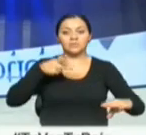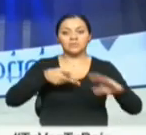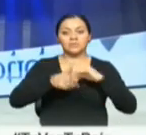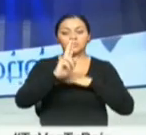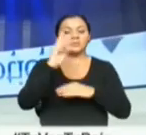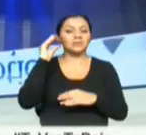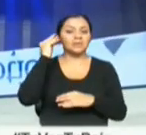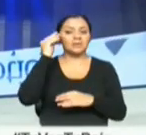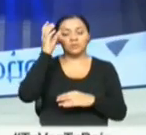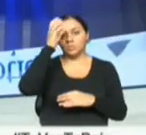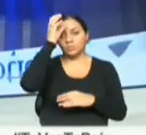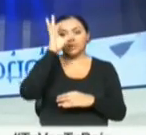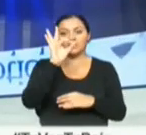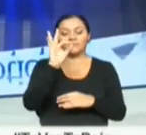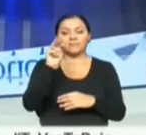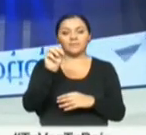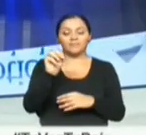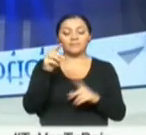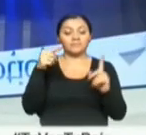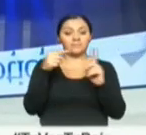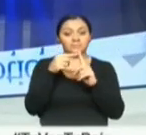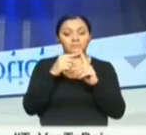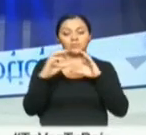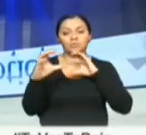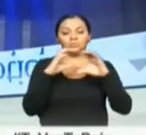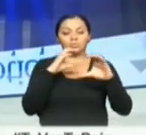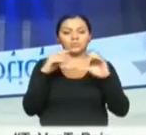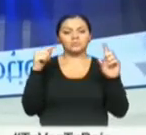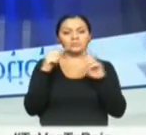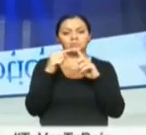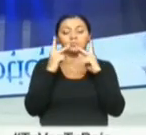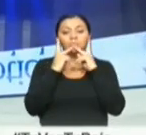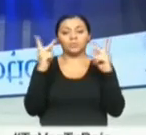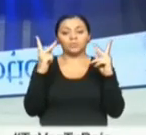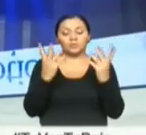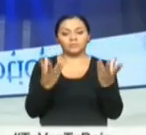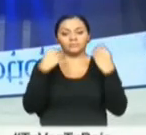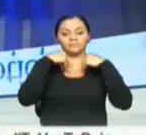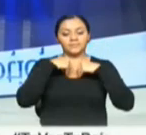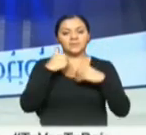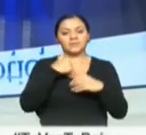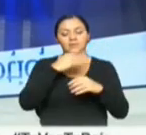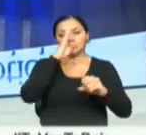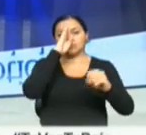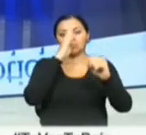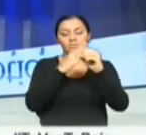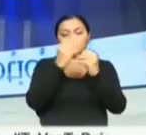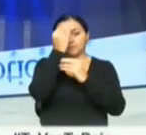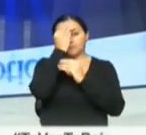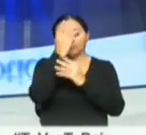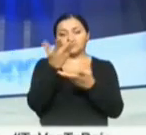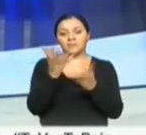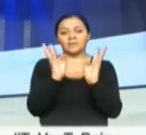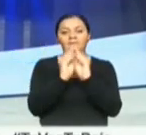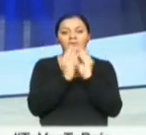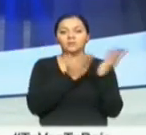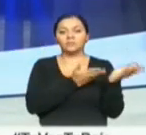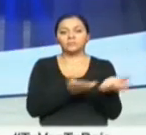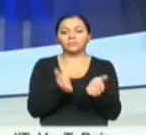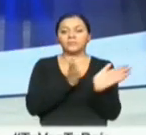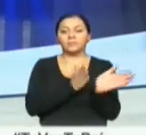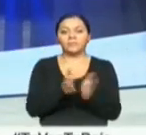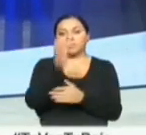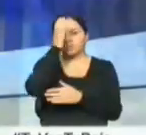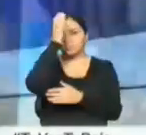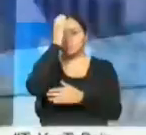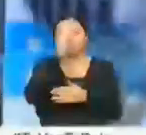Radio Cultura FM. Este medio de comunicación de carácter público tendrá la misión de informar sobre los eventos y la política